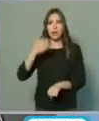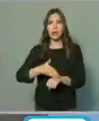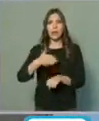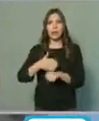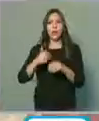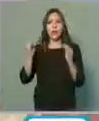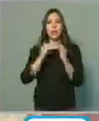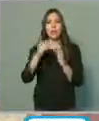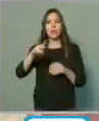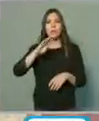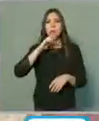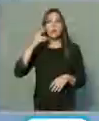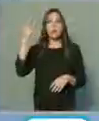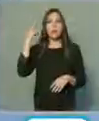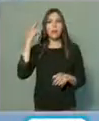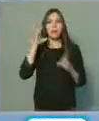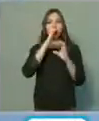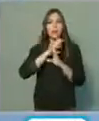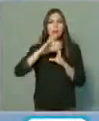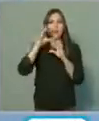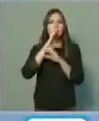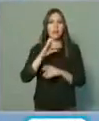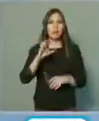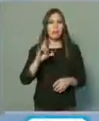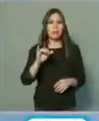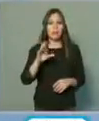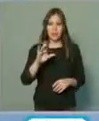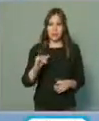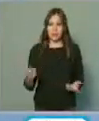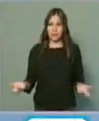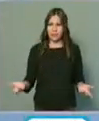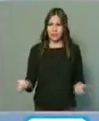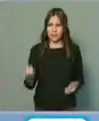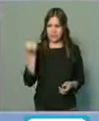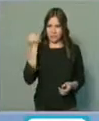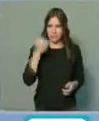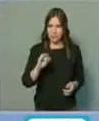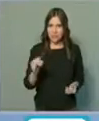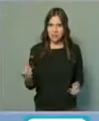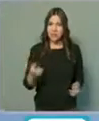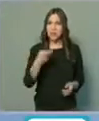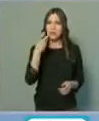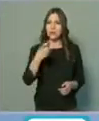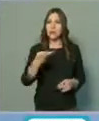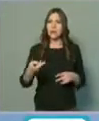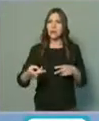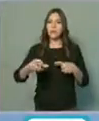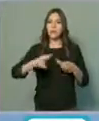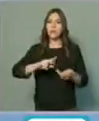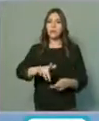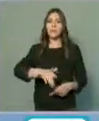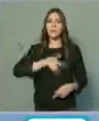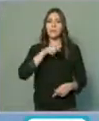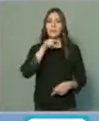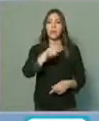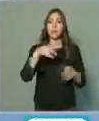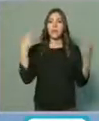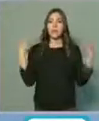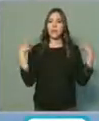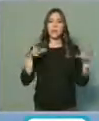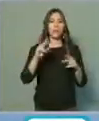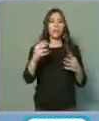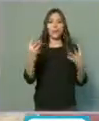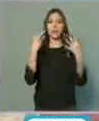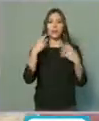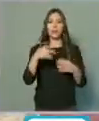mamá, a que yo escuchara canciones de Cricri. Y yo dije, es un reencuadre. Y en ese momento dije, esa maestra no me regañaba,